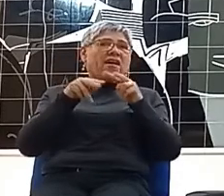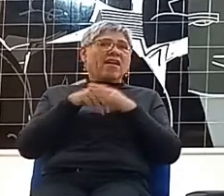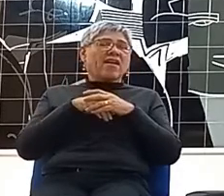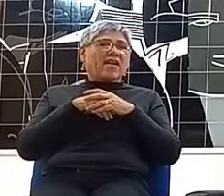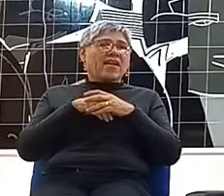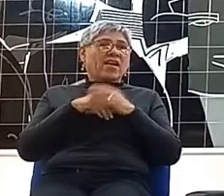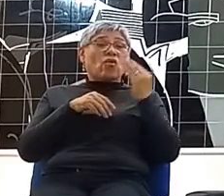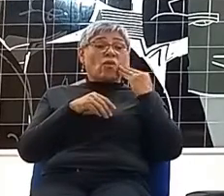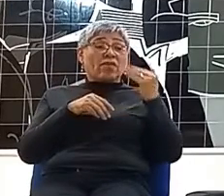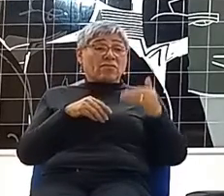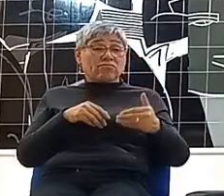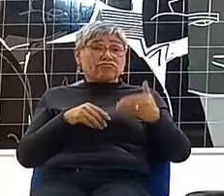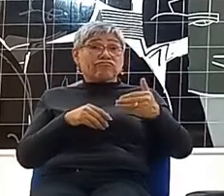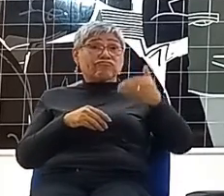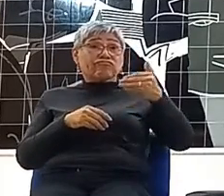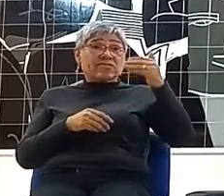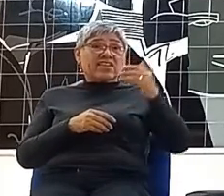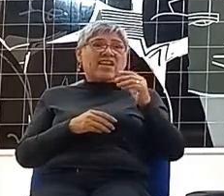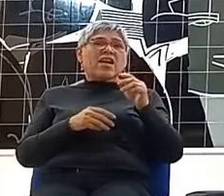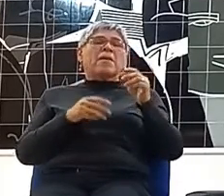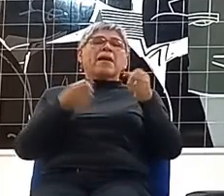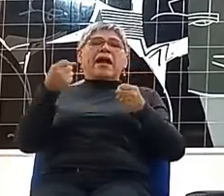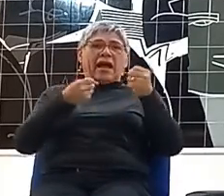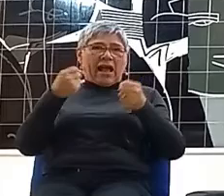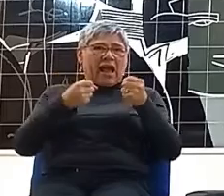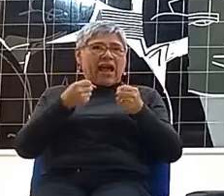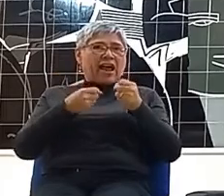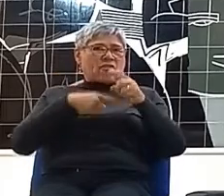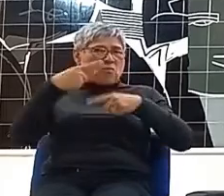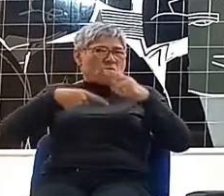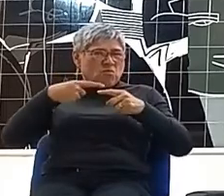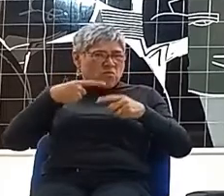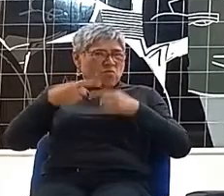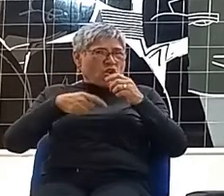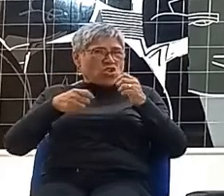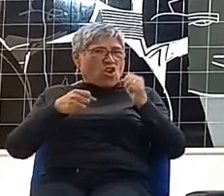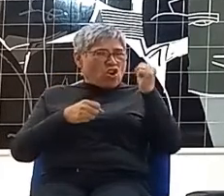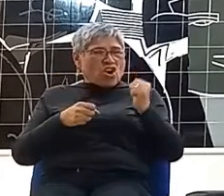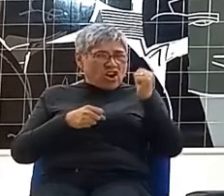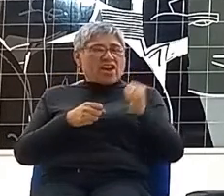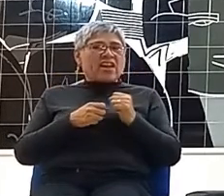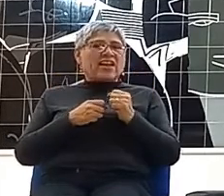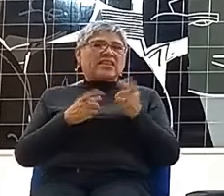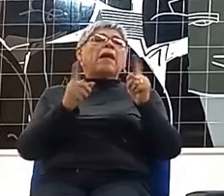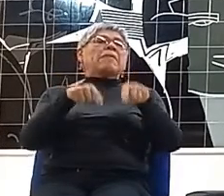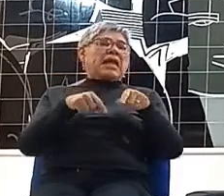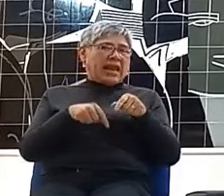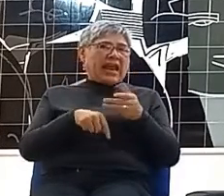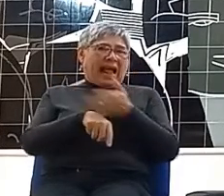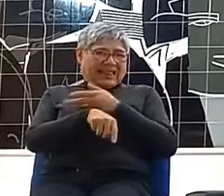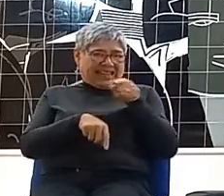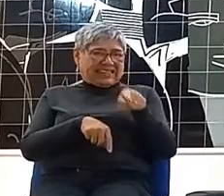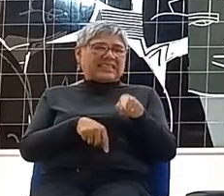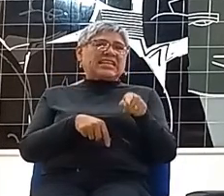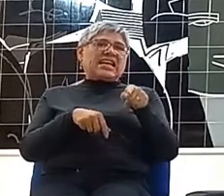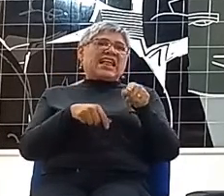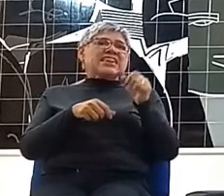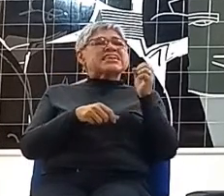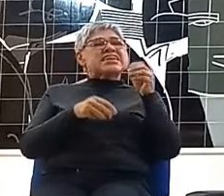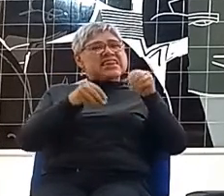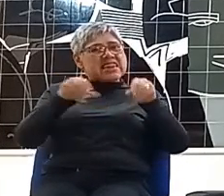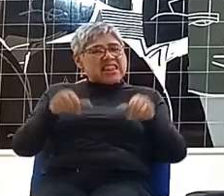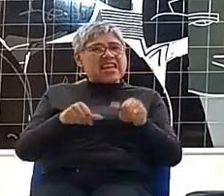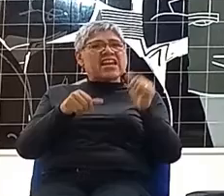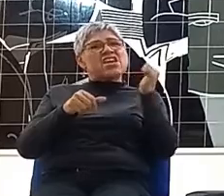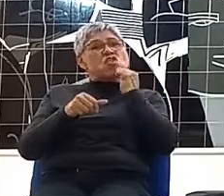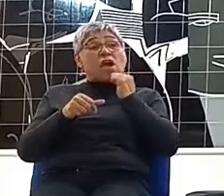el cemento y los motores de los autos, estaba la tierra, hija de la roca. Por eso guarda, niña,